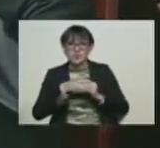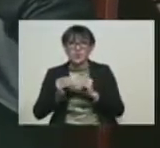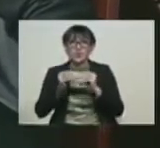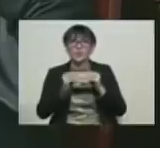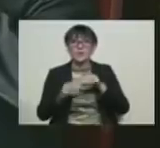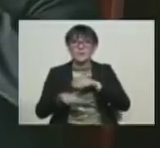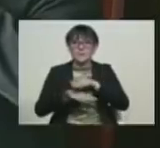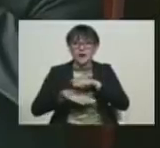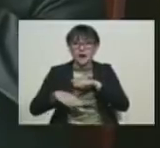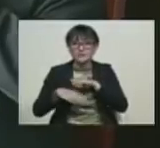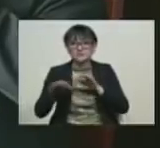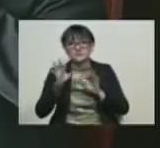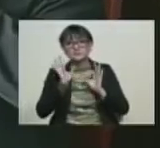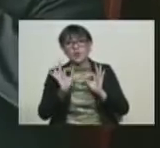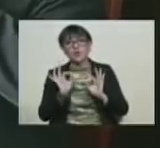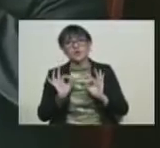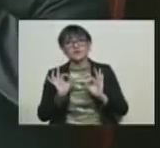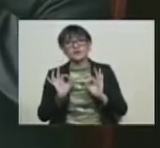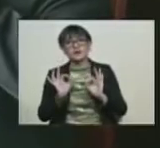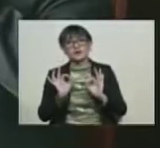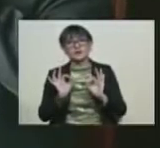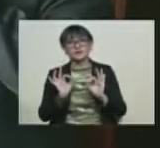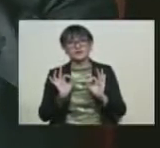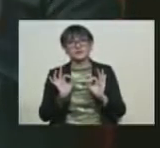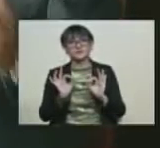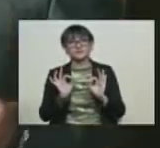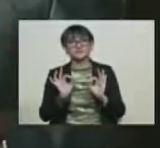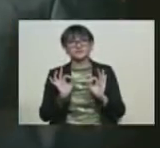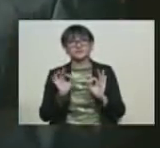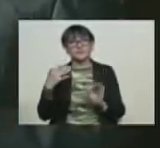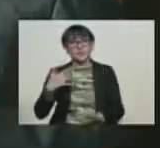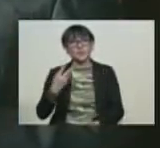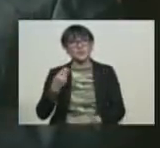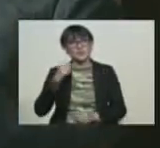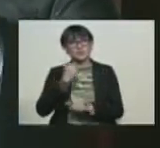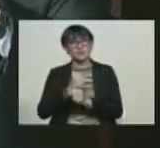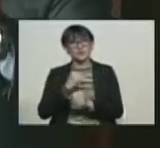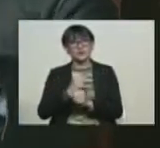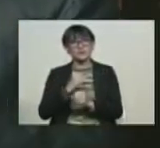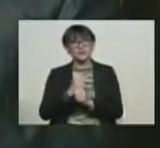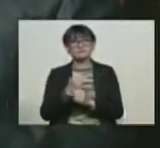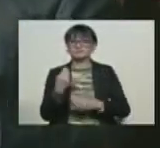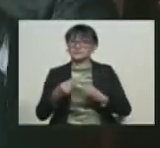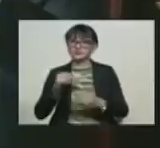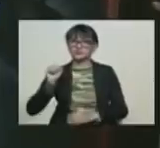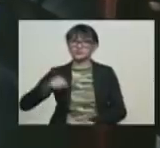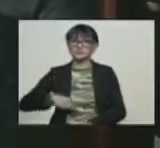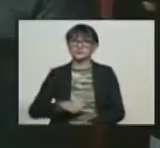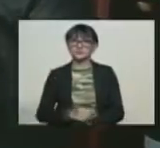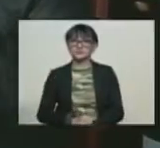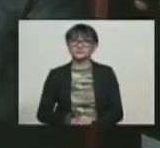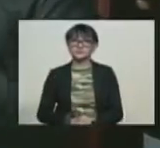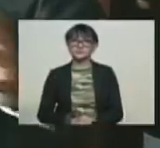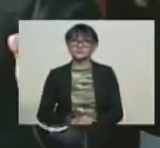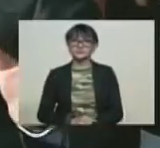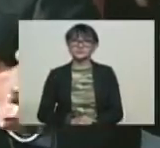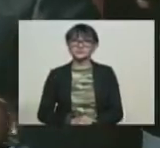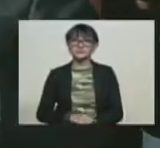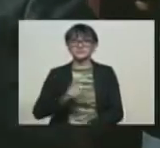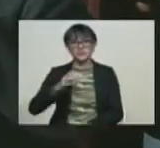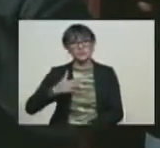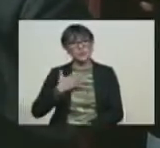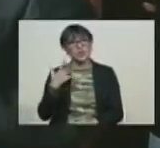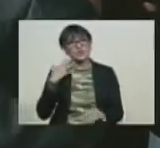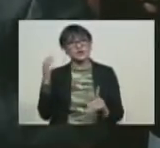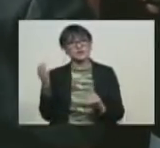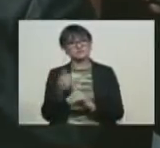desde su originalidad, desde su raíz. Costó trabajo. Pero lo hicimos. Siempre se puede lograr todo.